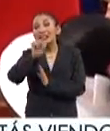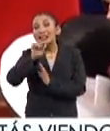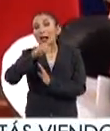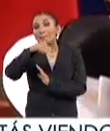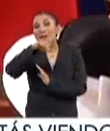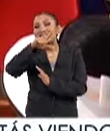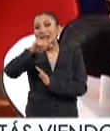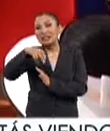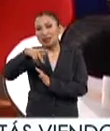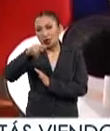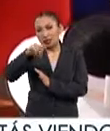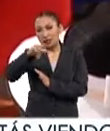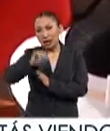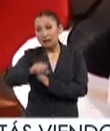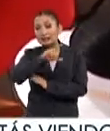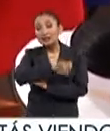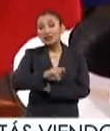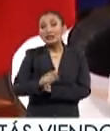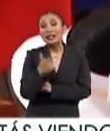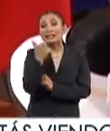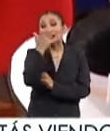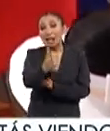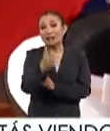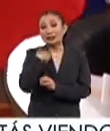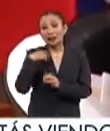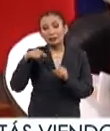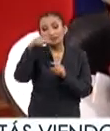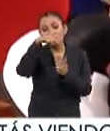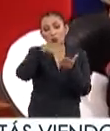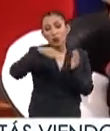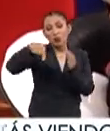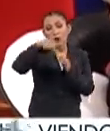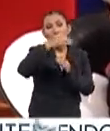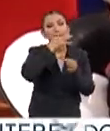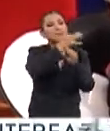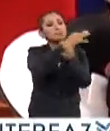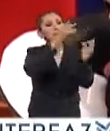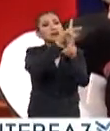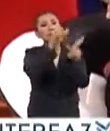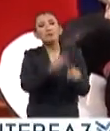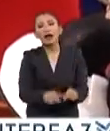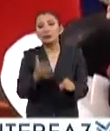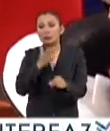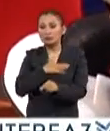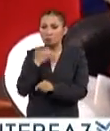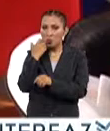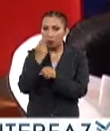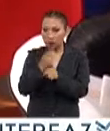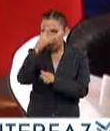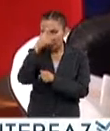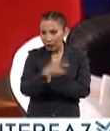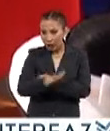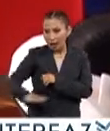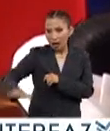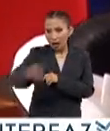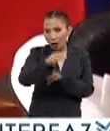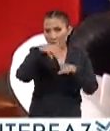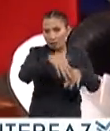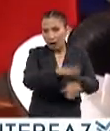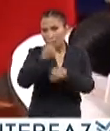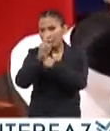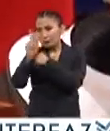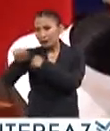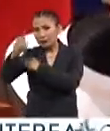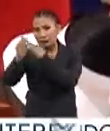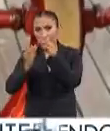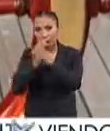17.670 millas náuticas en 137 singladuras, llevando el mensaje de paz y buena voluntad de México en los mares y